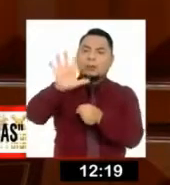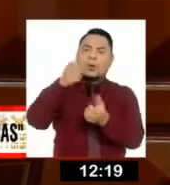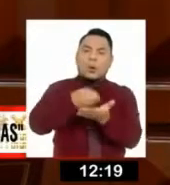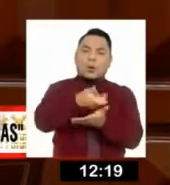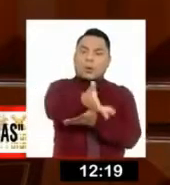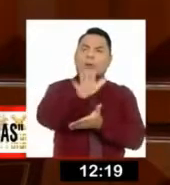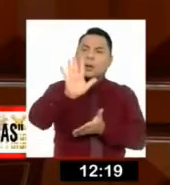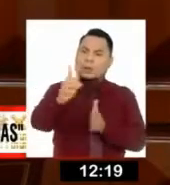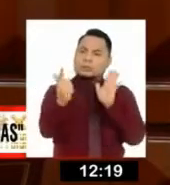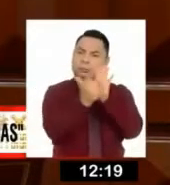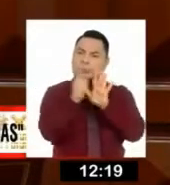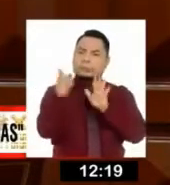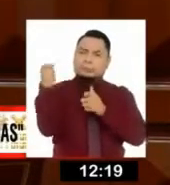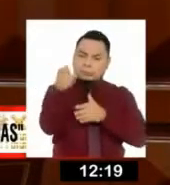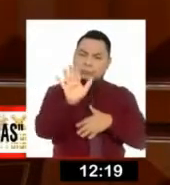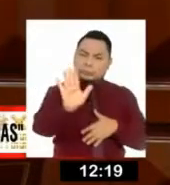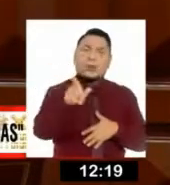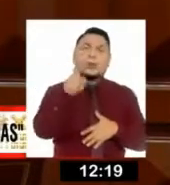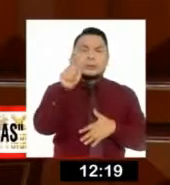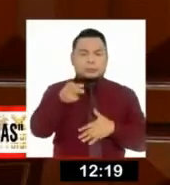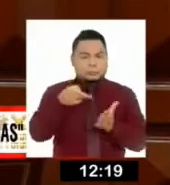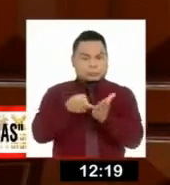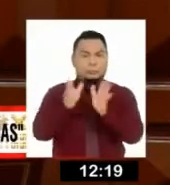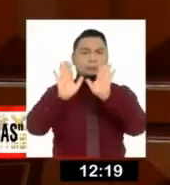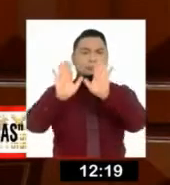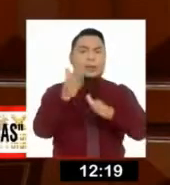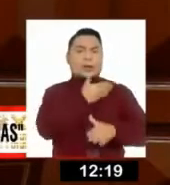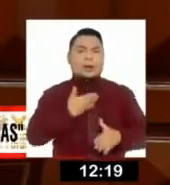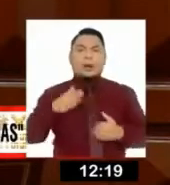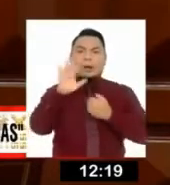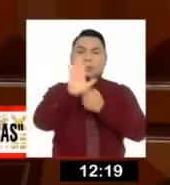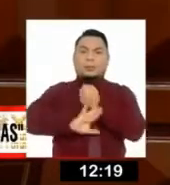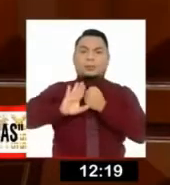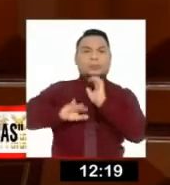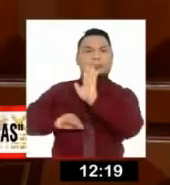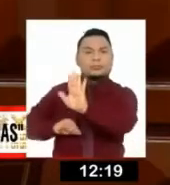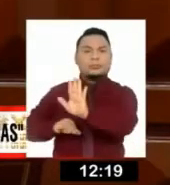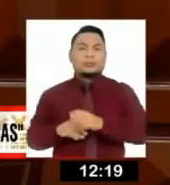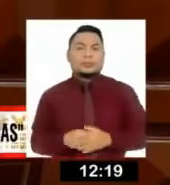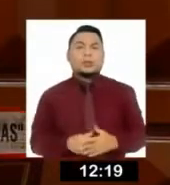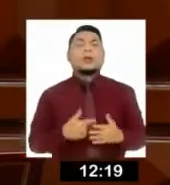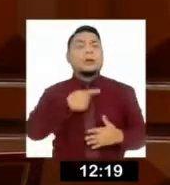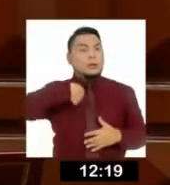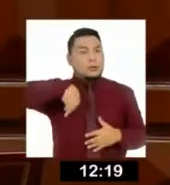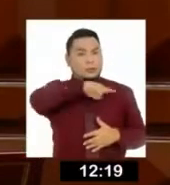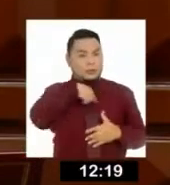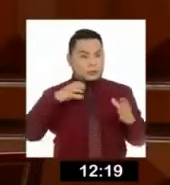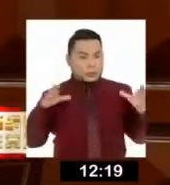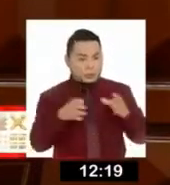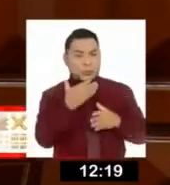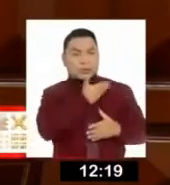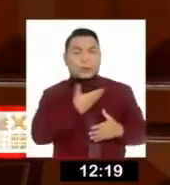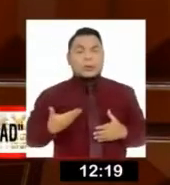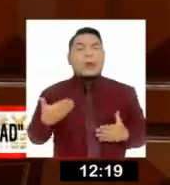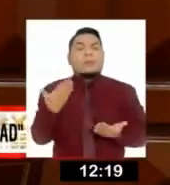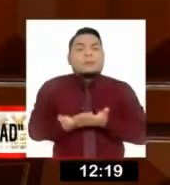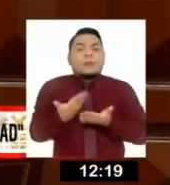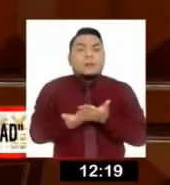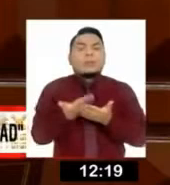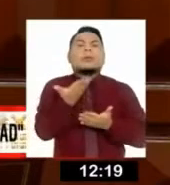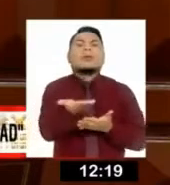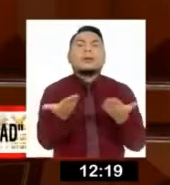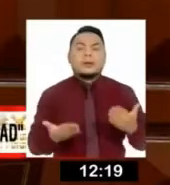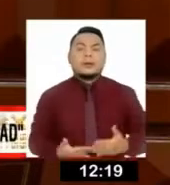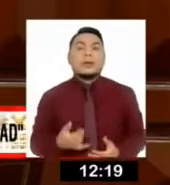de la legalidad está garantizada por el Estado. Lo que nosotros propugnamos es